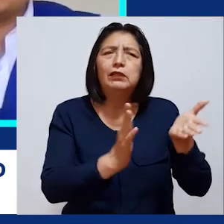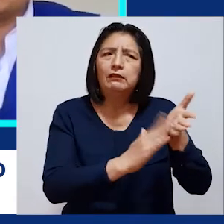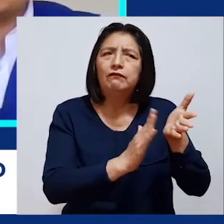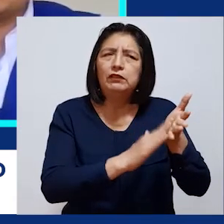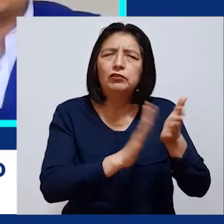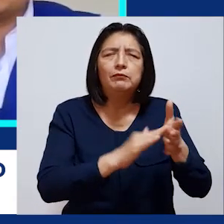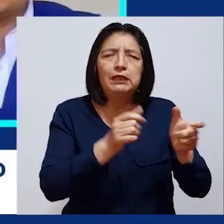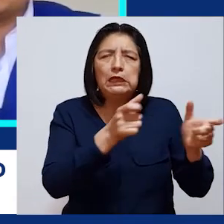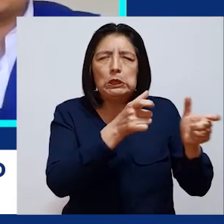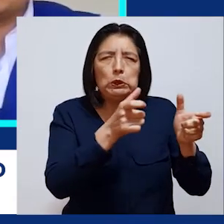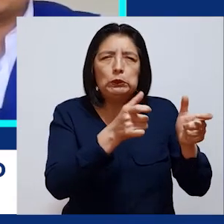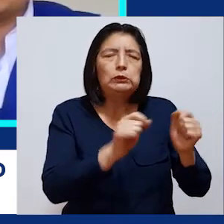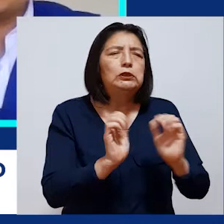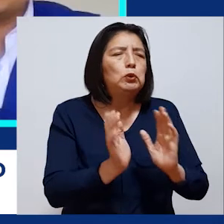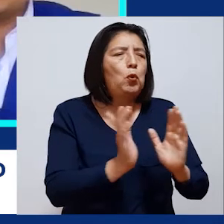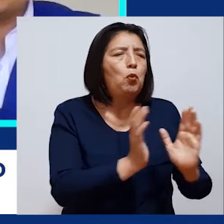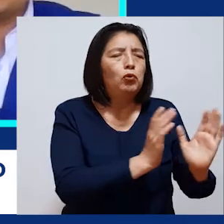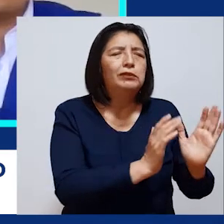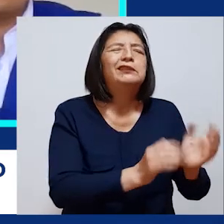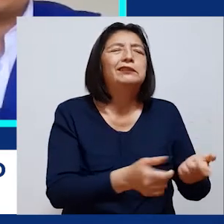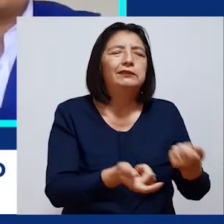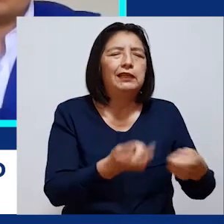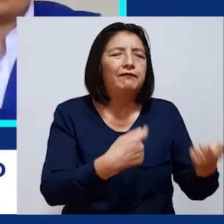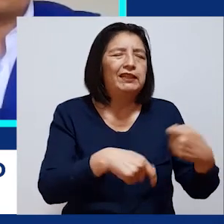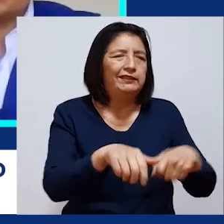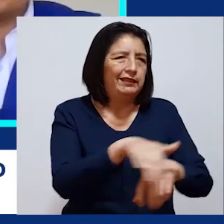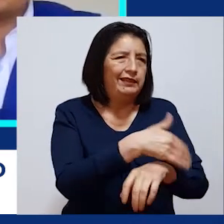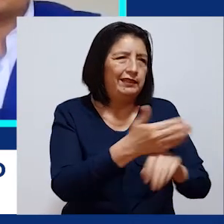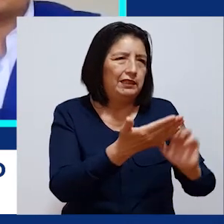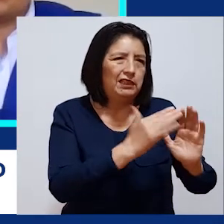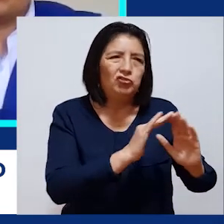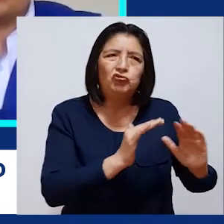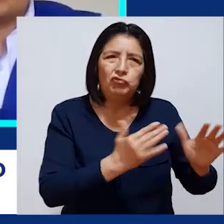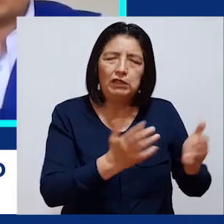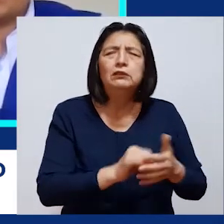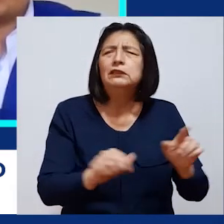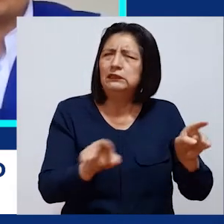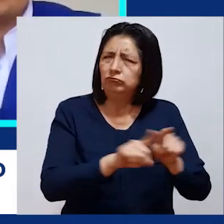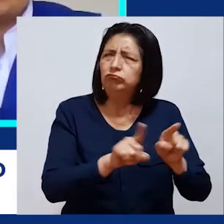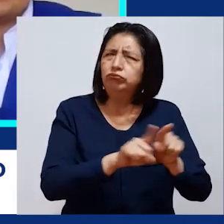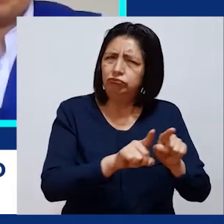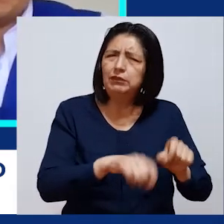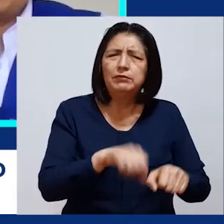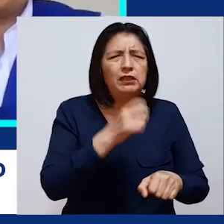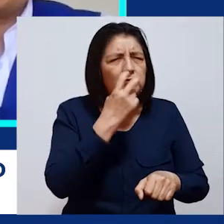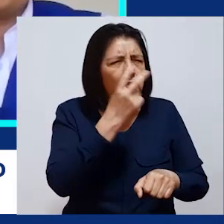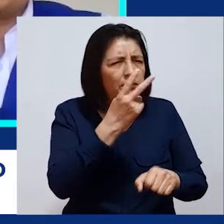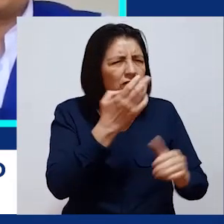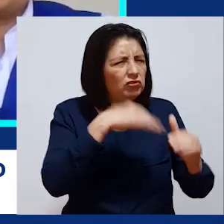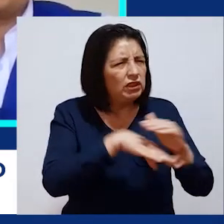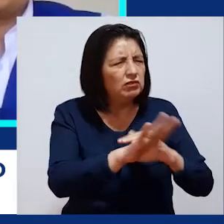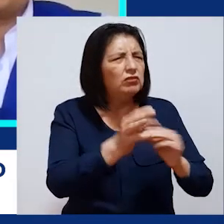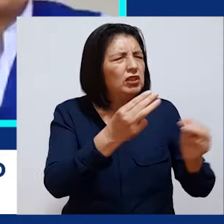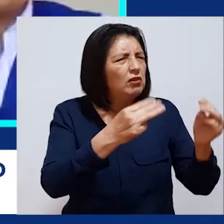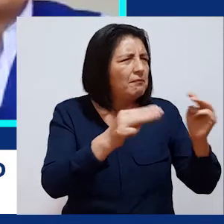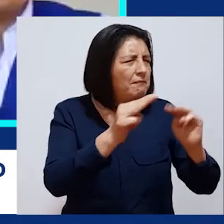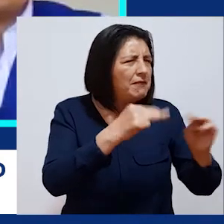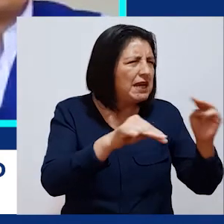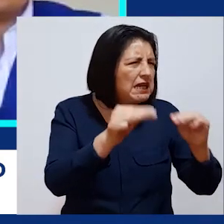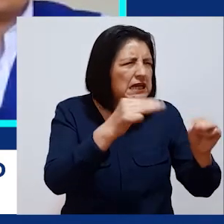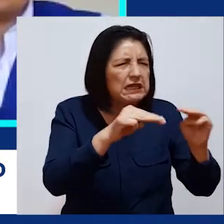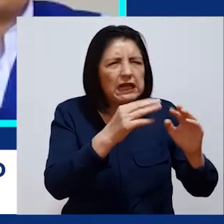Defensoría para un control y orden del comercio ambulatorio en la ciudad. También hemos podido verificar los